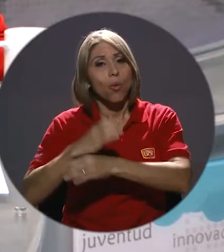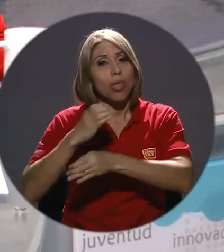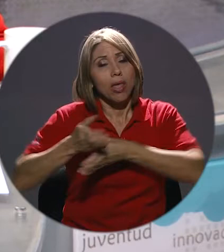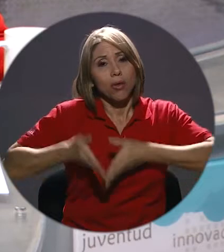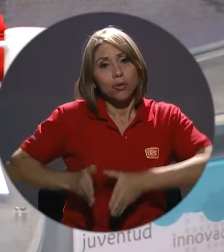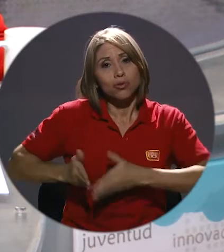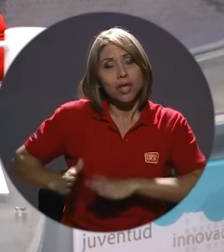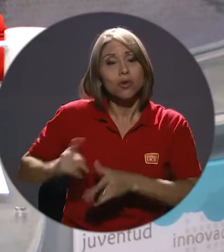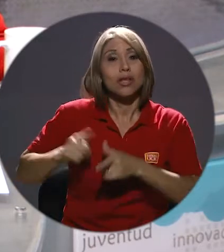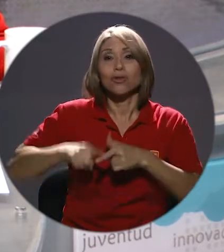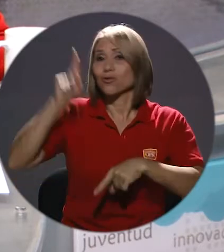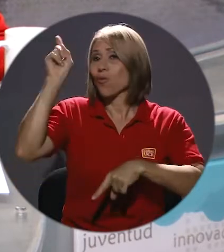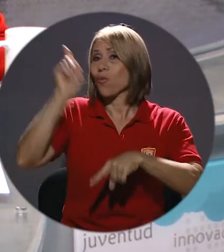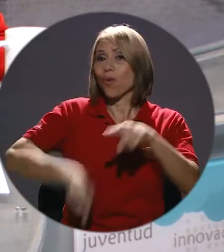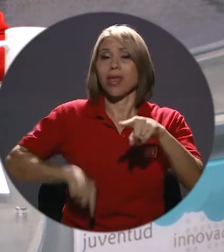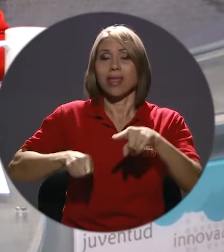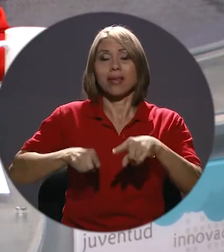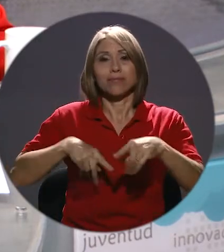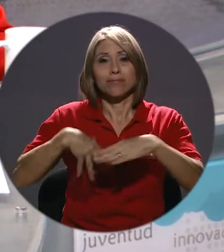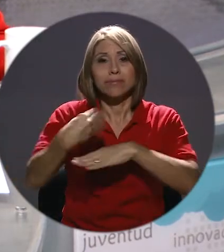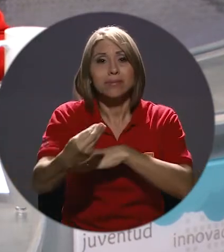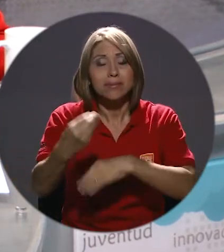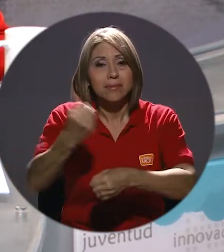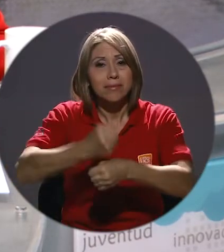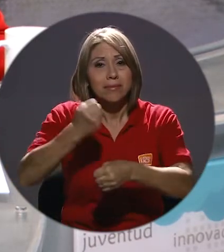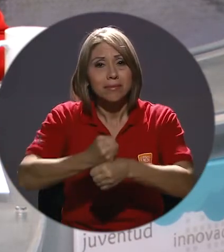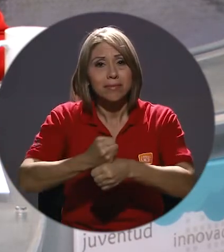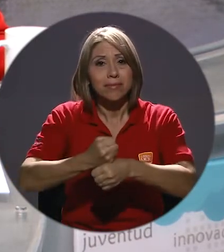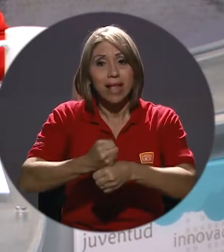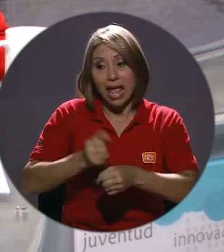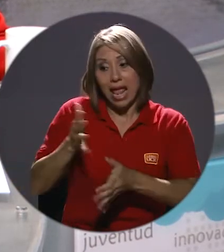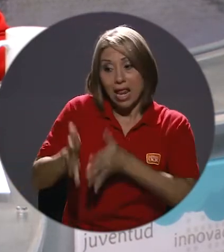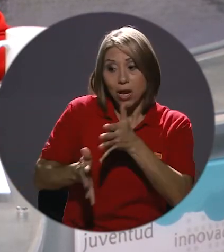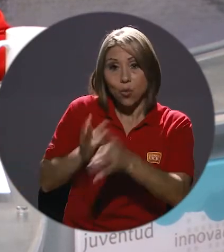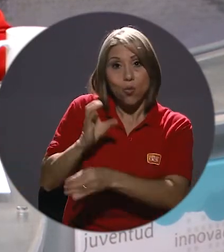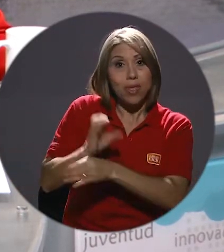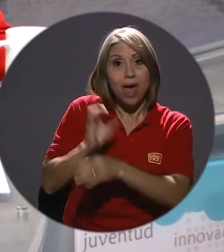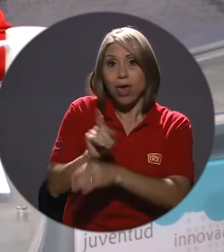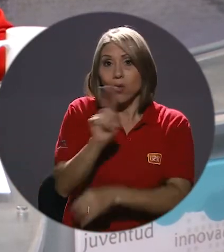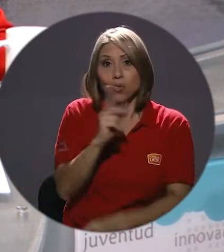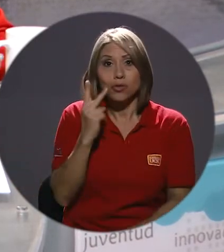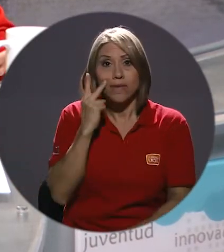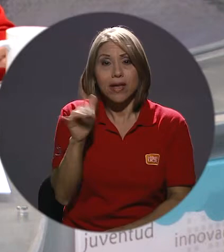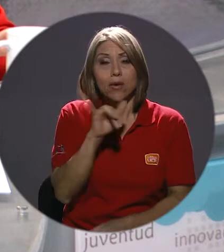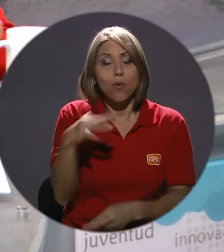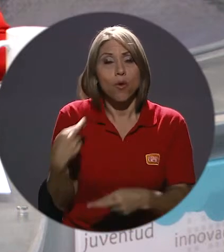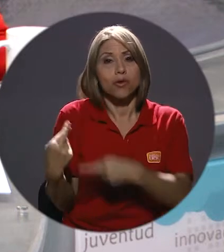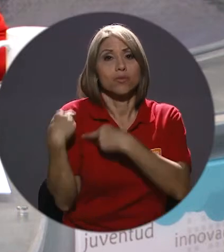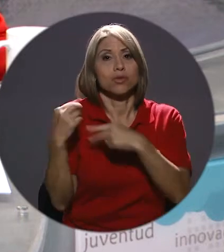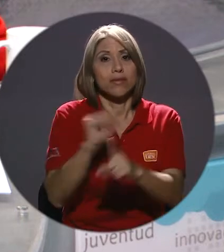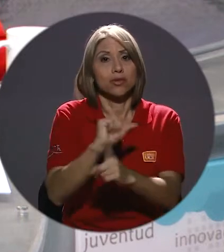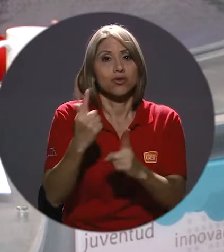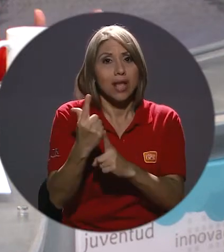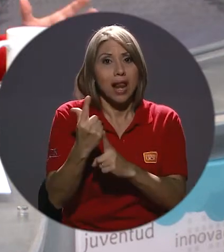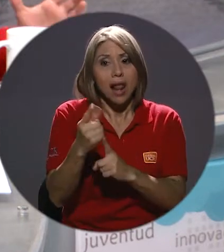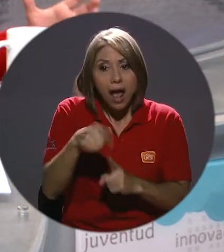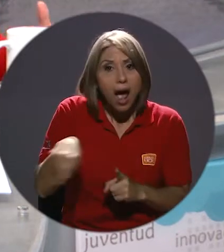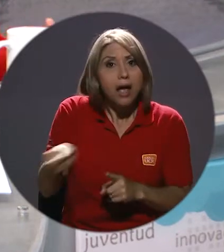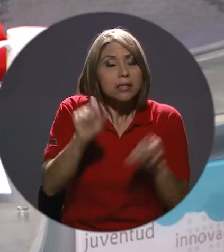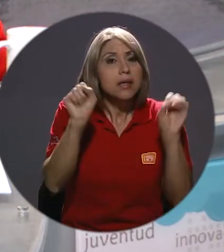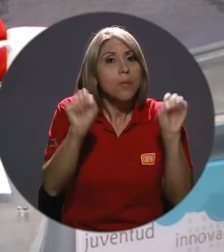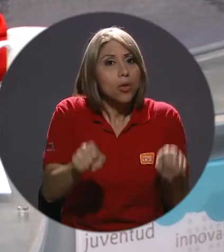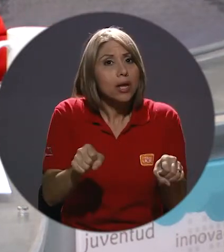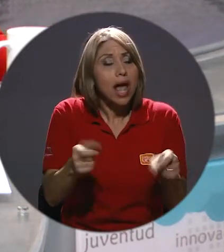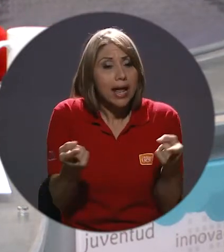impide incorporarse al mercado laboral. No se ha visto el cuidado como una responsabilidad social donde se podrían generar otro tipo